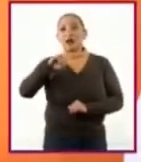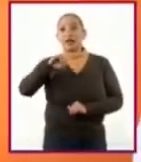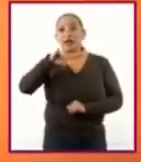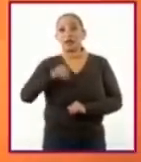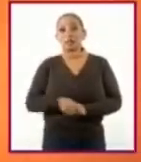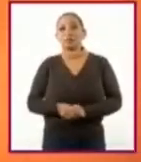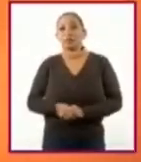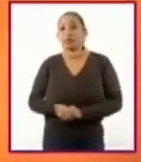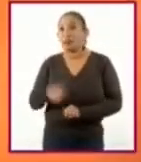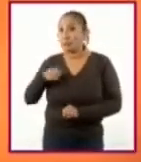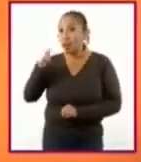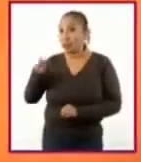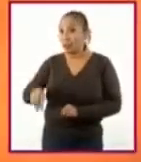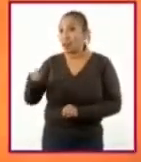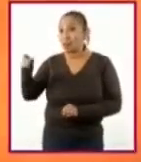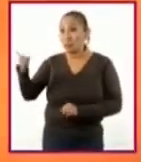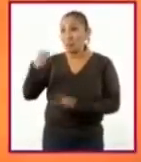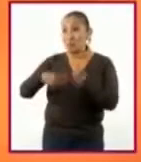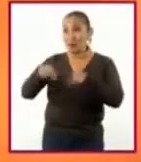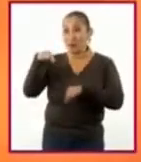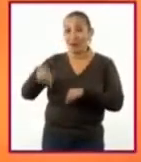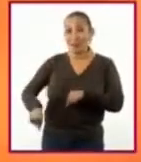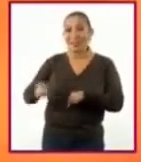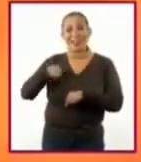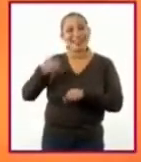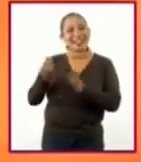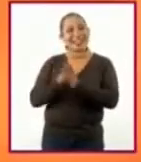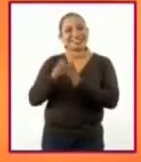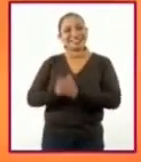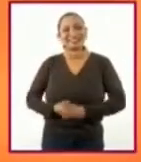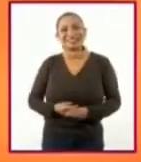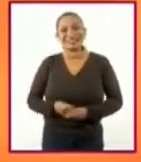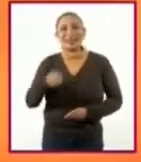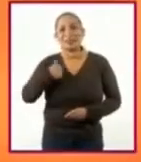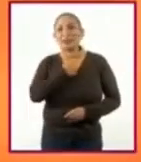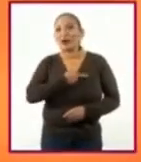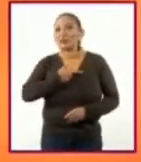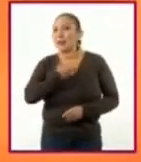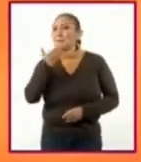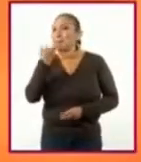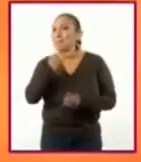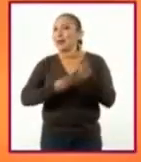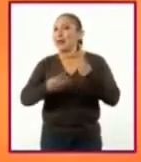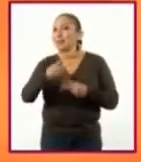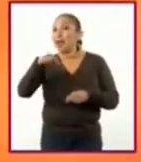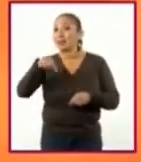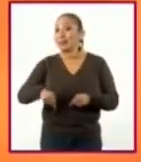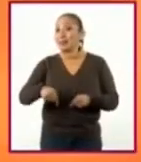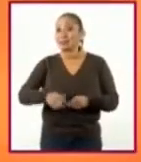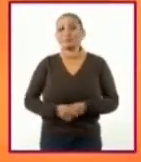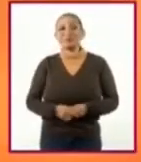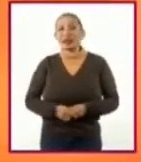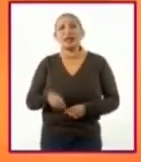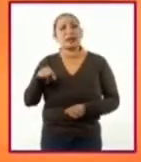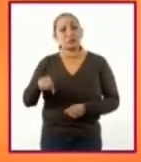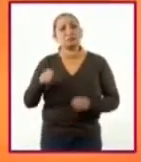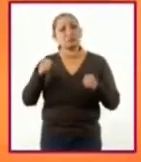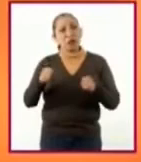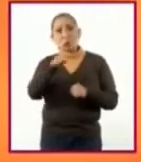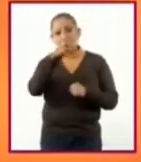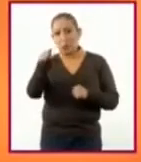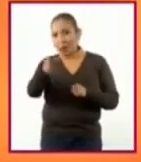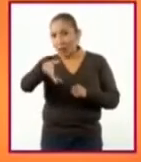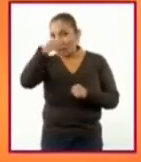Leslie. Qué agradable contar con tu participación en esta emisión. Me da gusto darles la bienvenida a esta sesión en la que